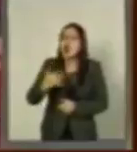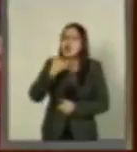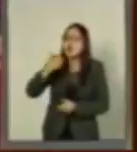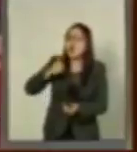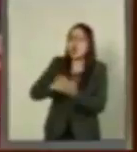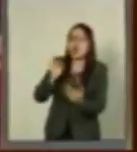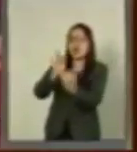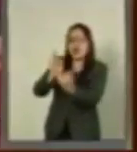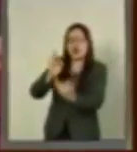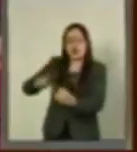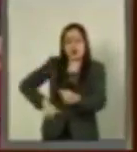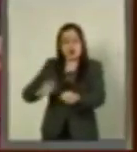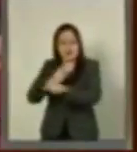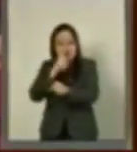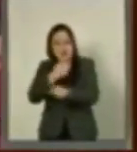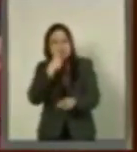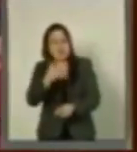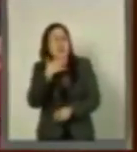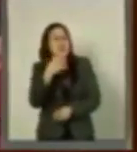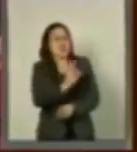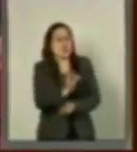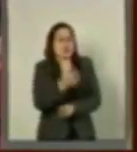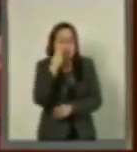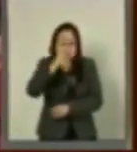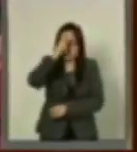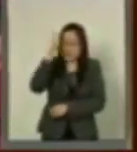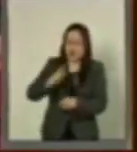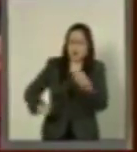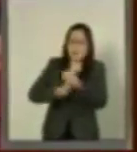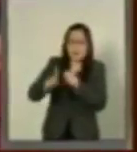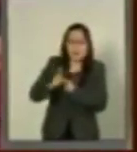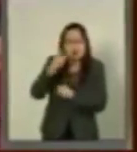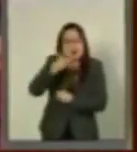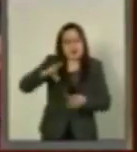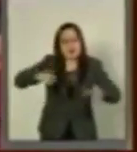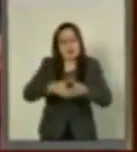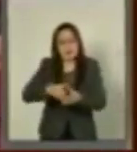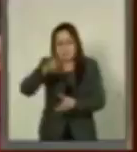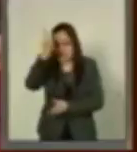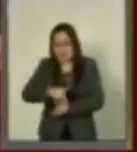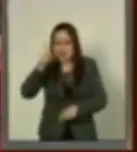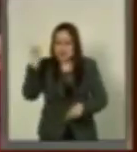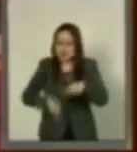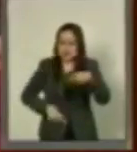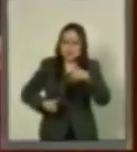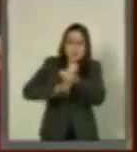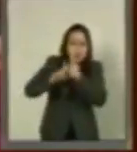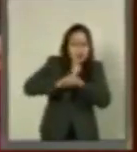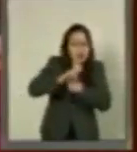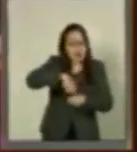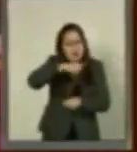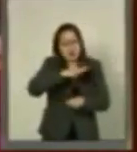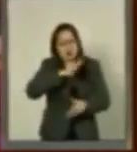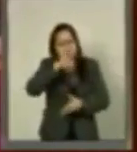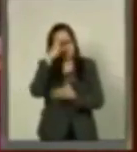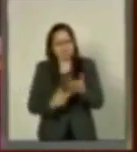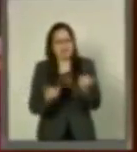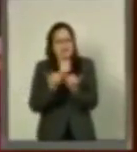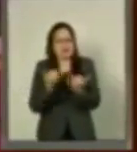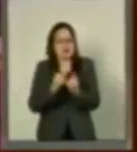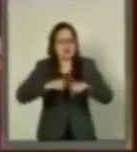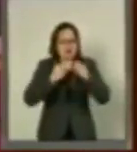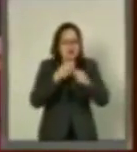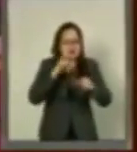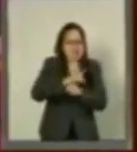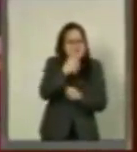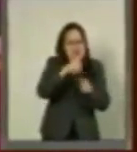gobierno federal minimiza, en realidad es un mal que evita el combate efectivo de los delitos, transgrede y vulnera a la sociedad